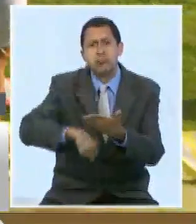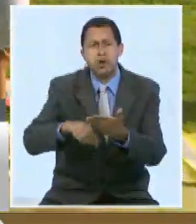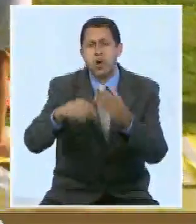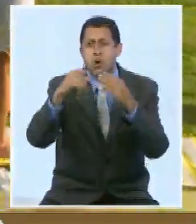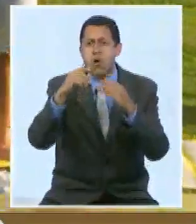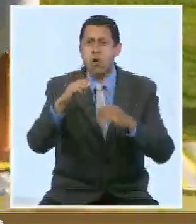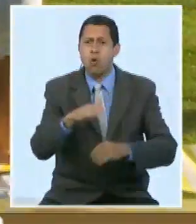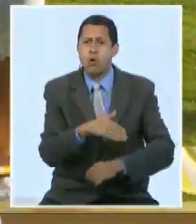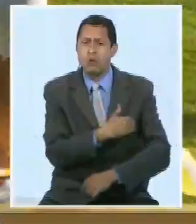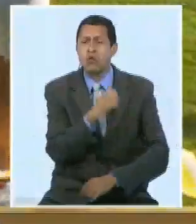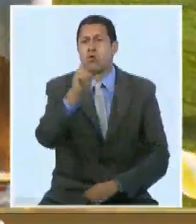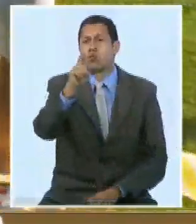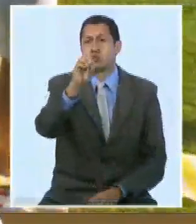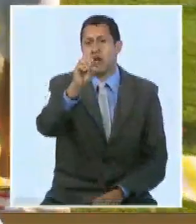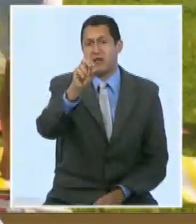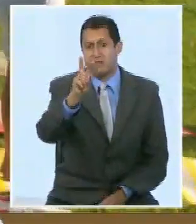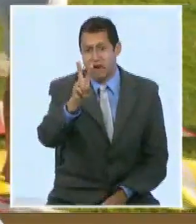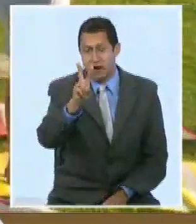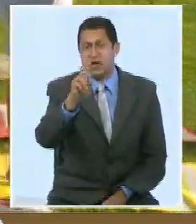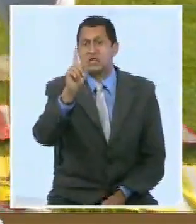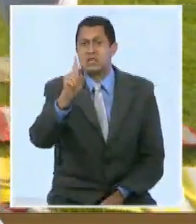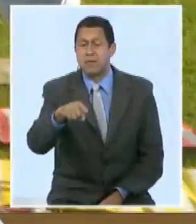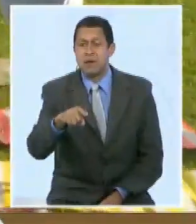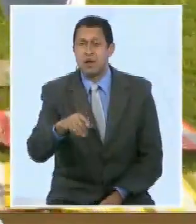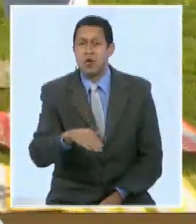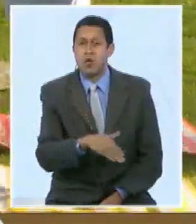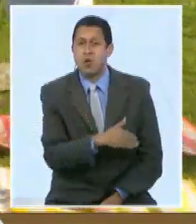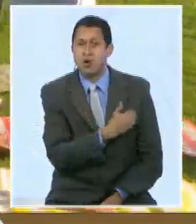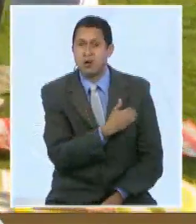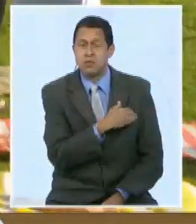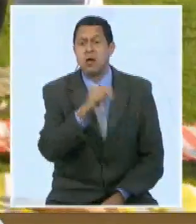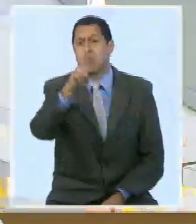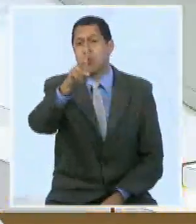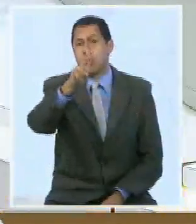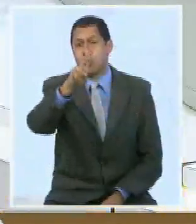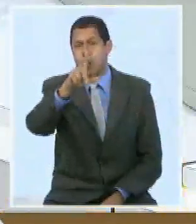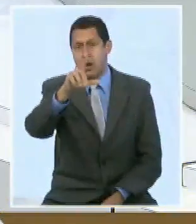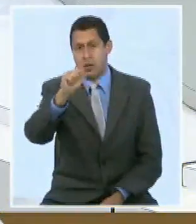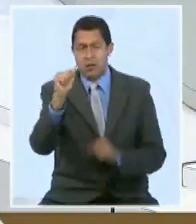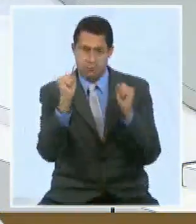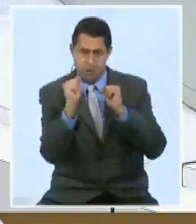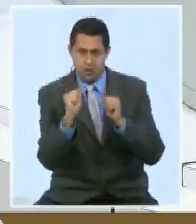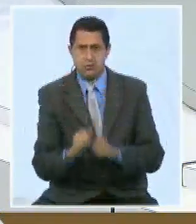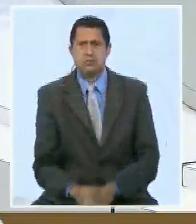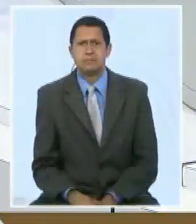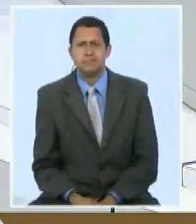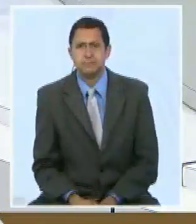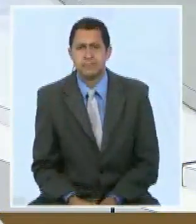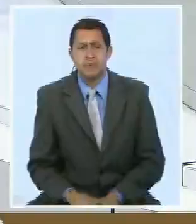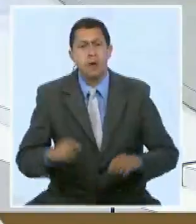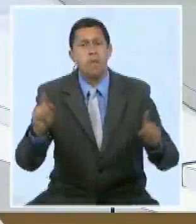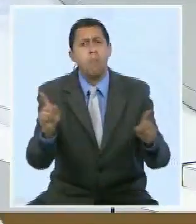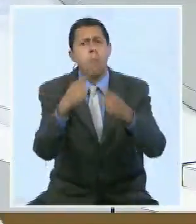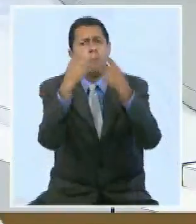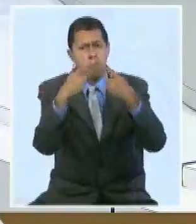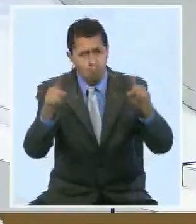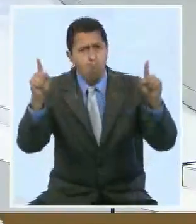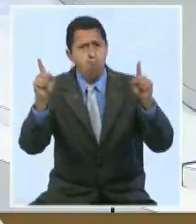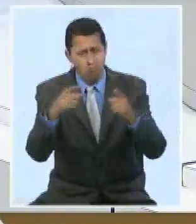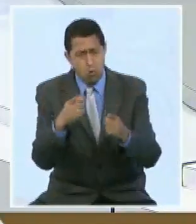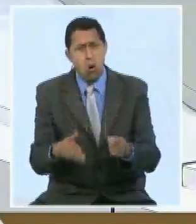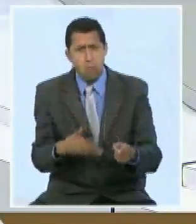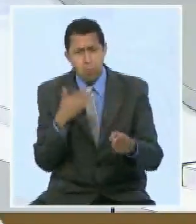central de venezuela y la universidad de los andes la música es capaz de influir